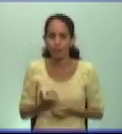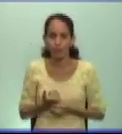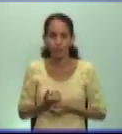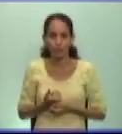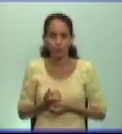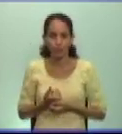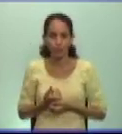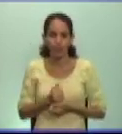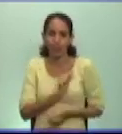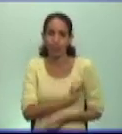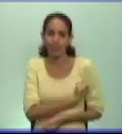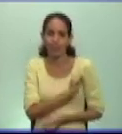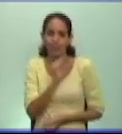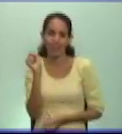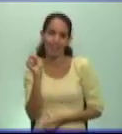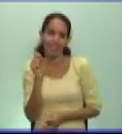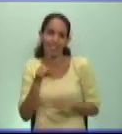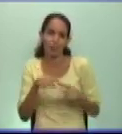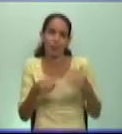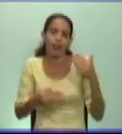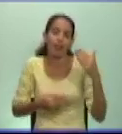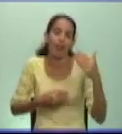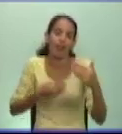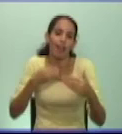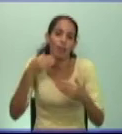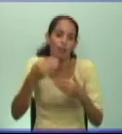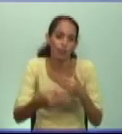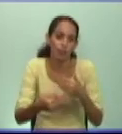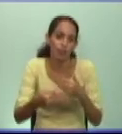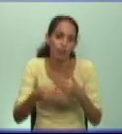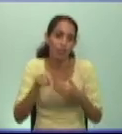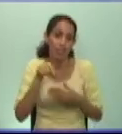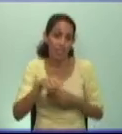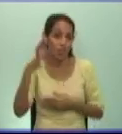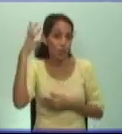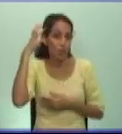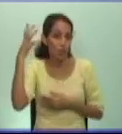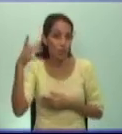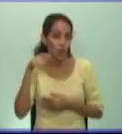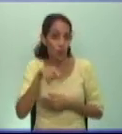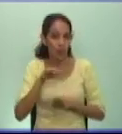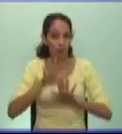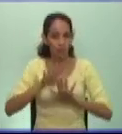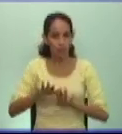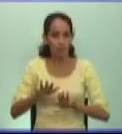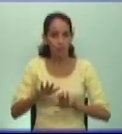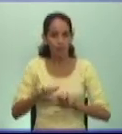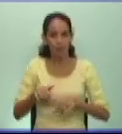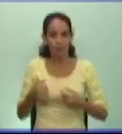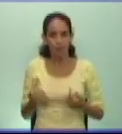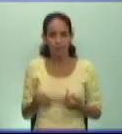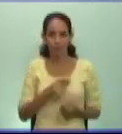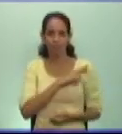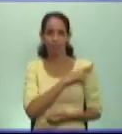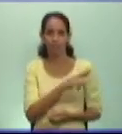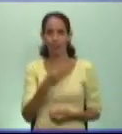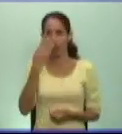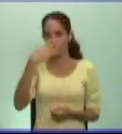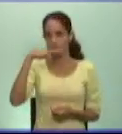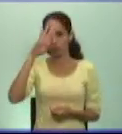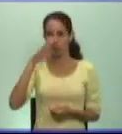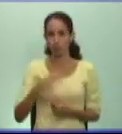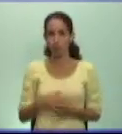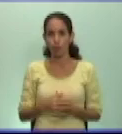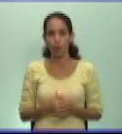como el modelo que utiliza el gobierno de Kennedy para tratar de frenar la influencia de la Revolución Cubana. Recuerden